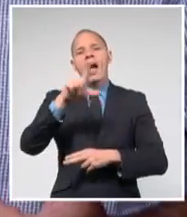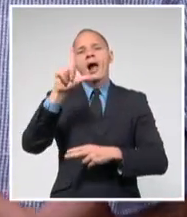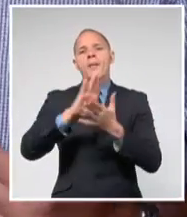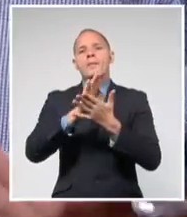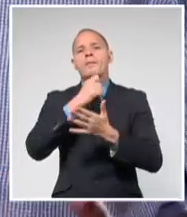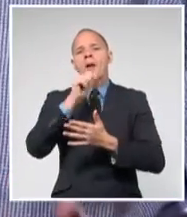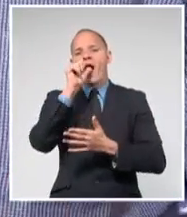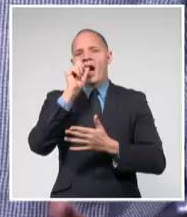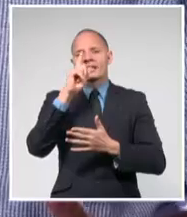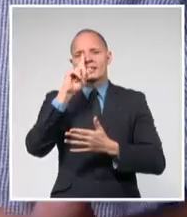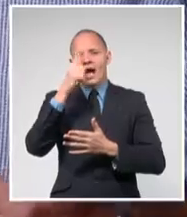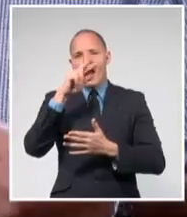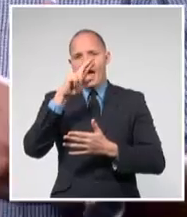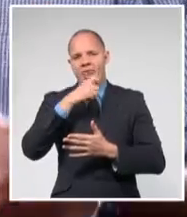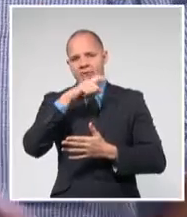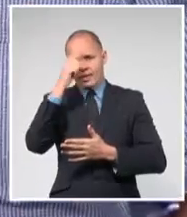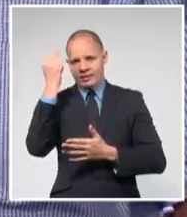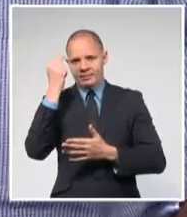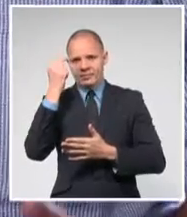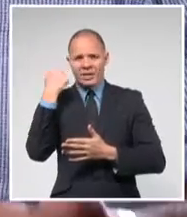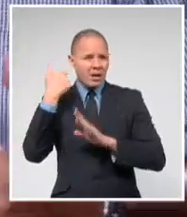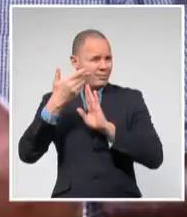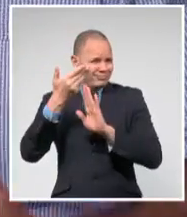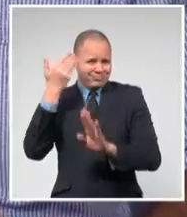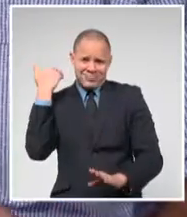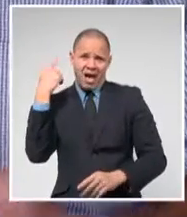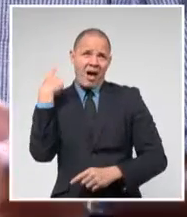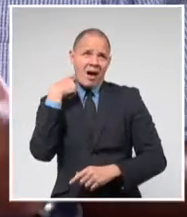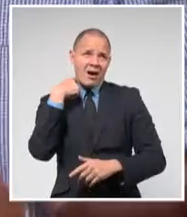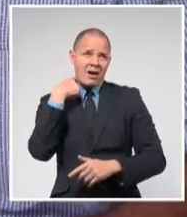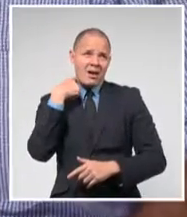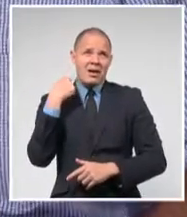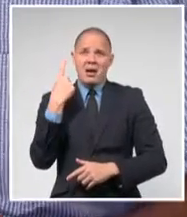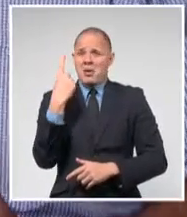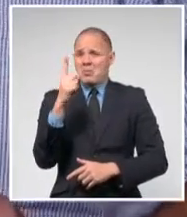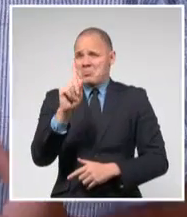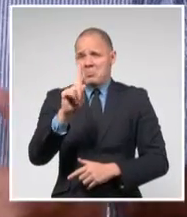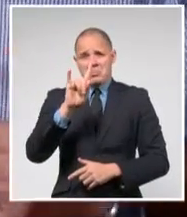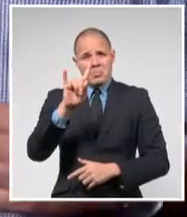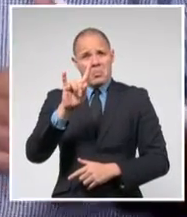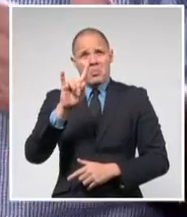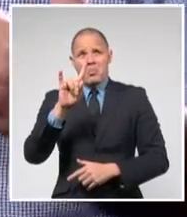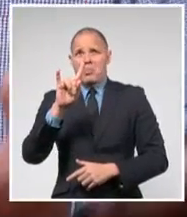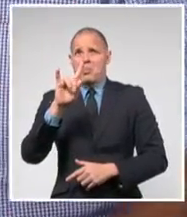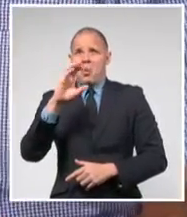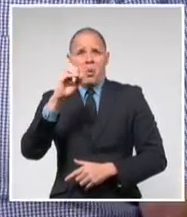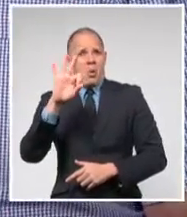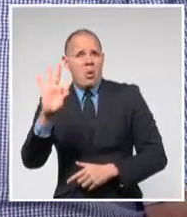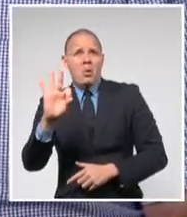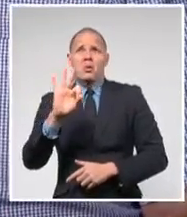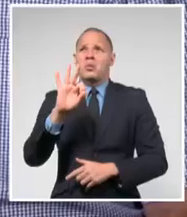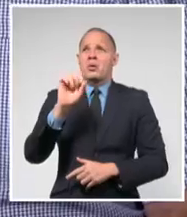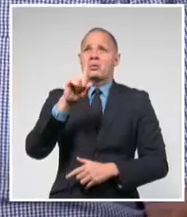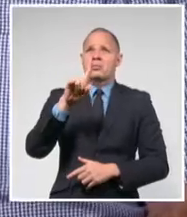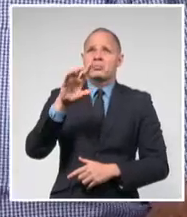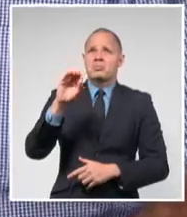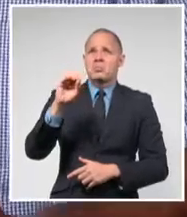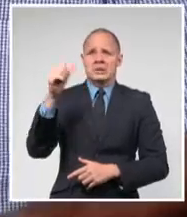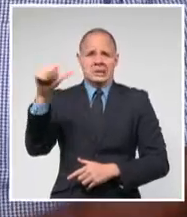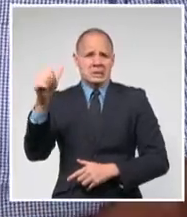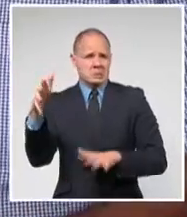cubano, en ese momento estoy hablando del año 1908, 1909, 1910, derrota a un equipo